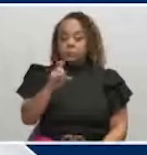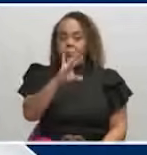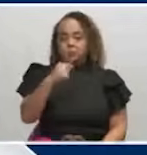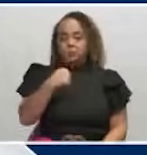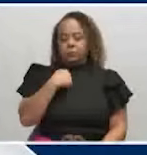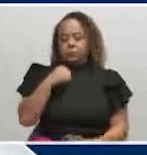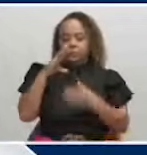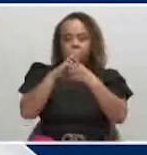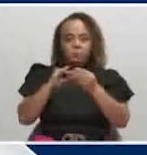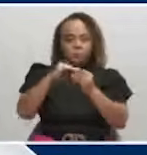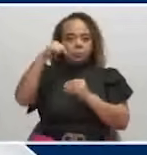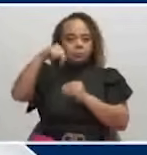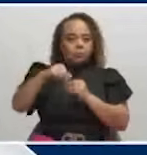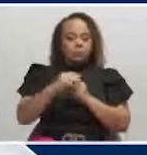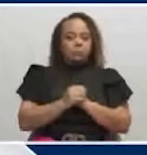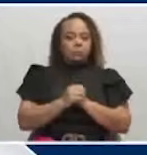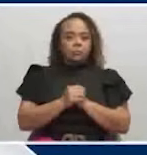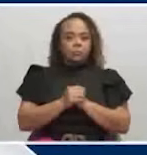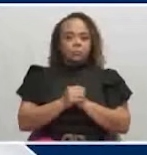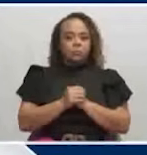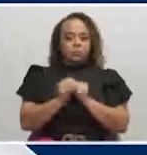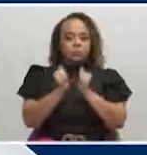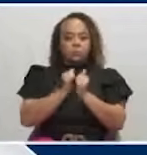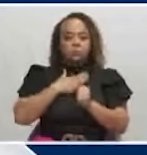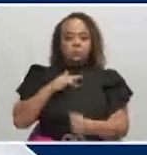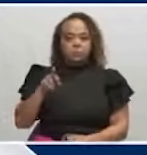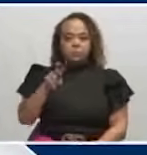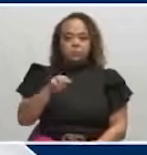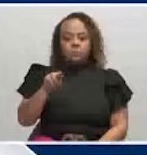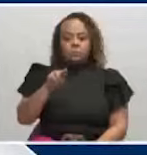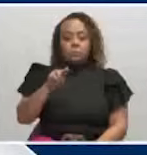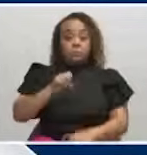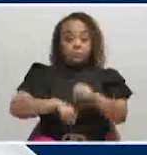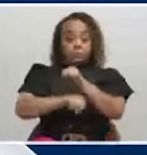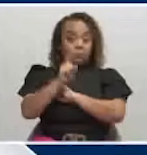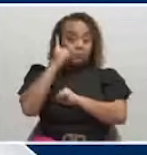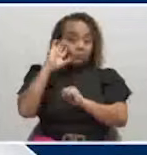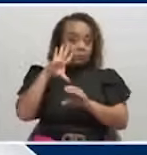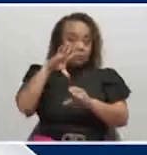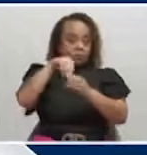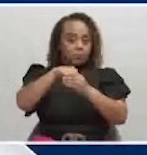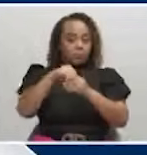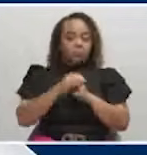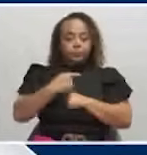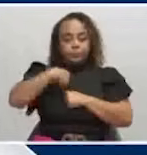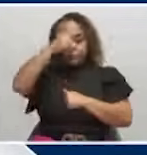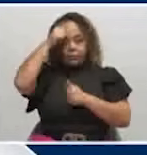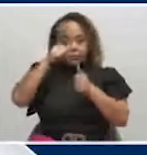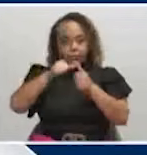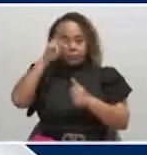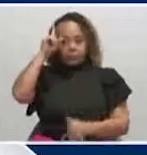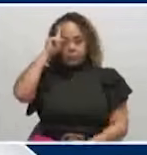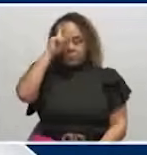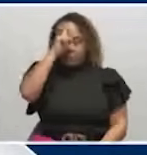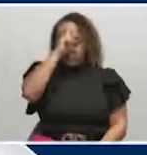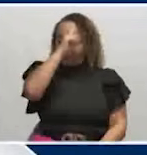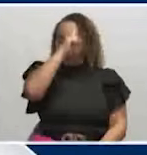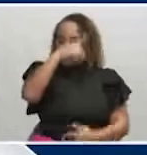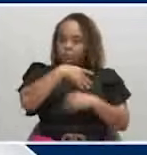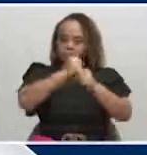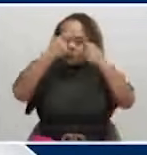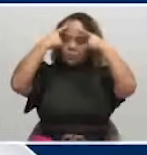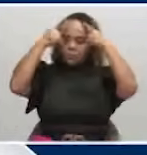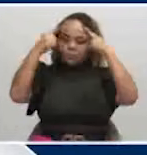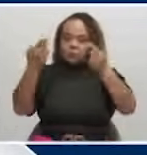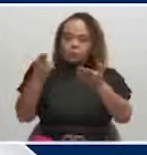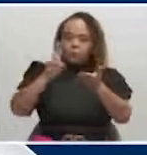y lo comentaba hoy con mis compañeros en programa Fútbol por Dentro. Recuerdo el Real Madrid cuando hizo las famosas contrataciones,